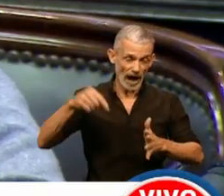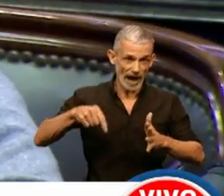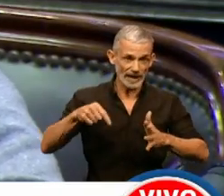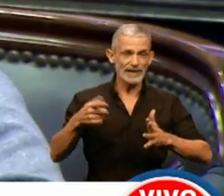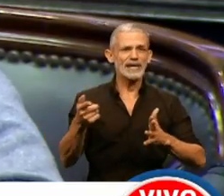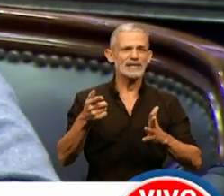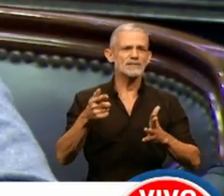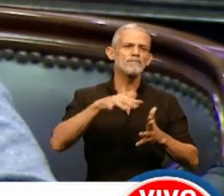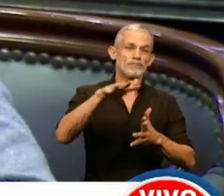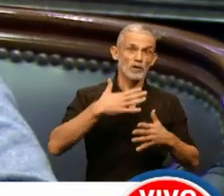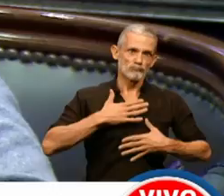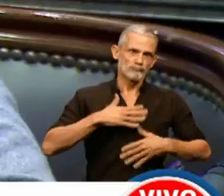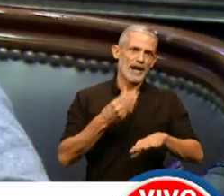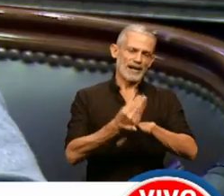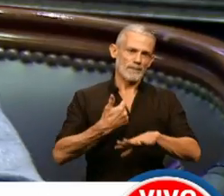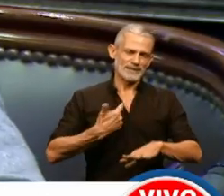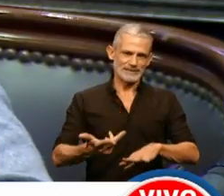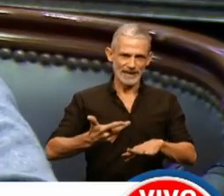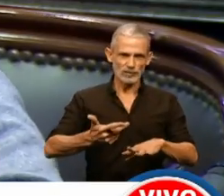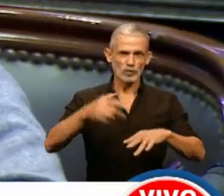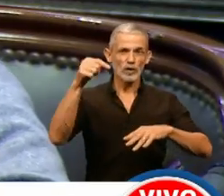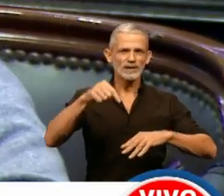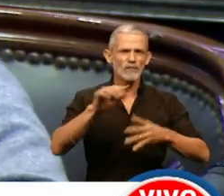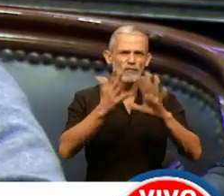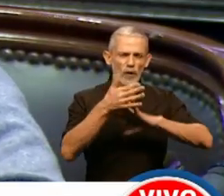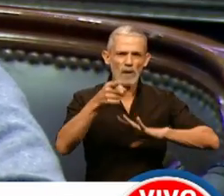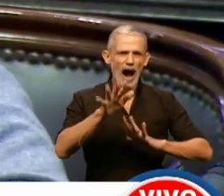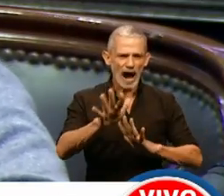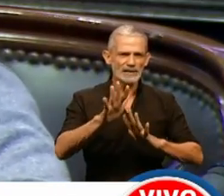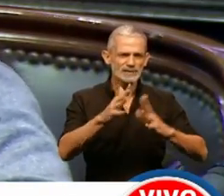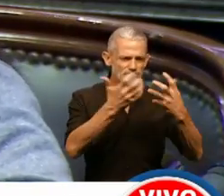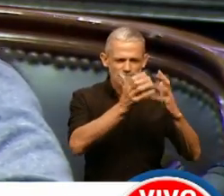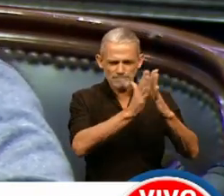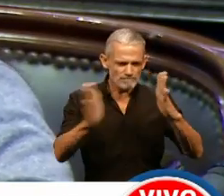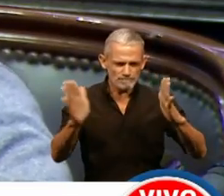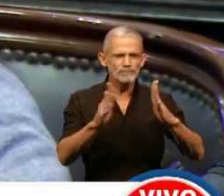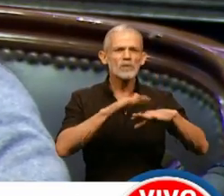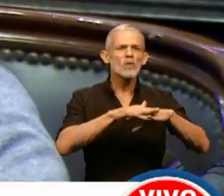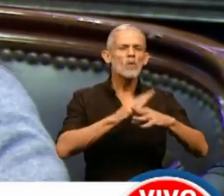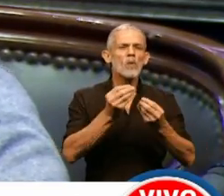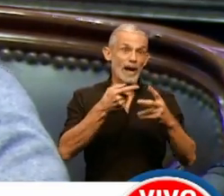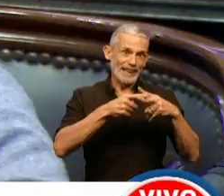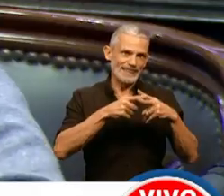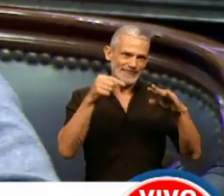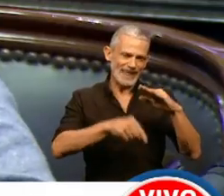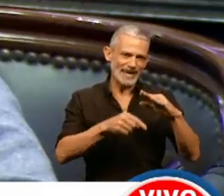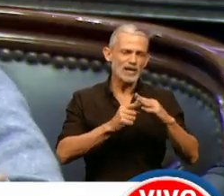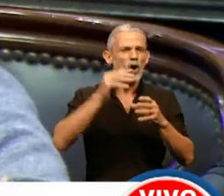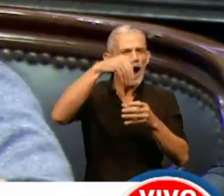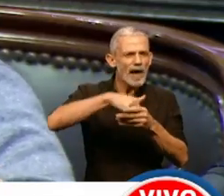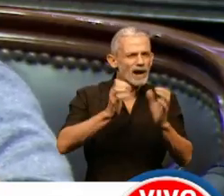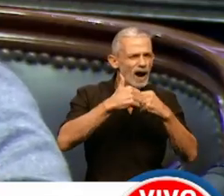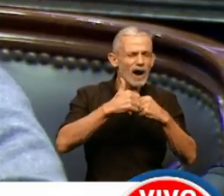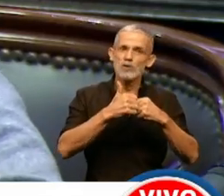distrito al cual represento y este esquema además si bien convención está basado en un criterio técnico en su interior